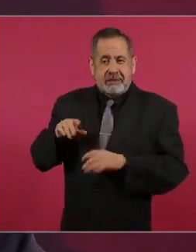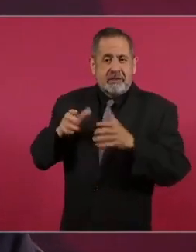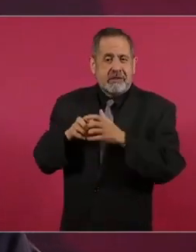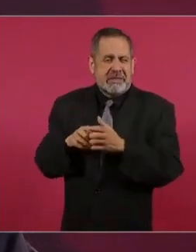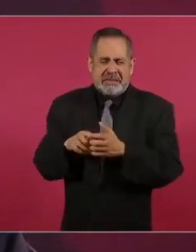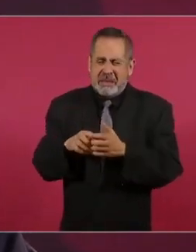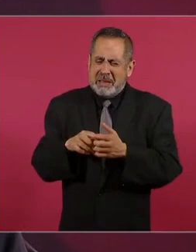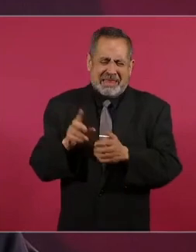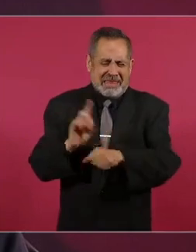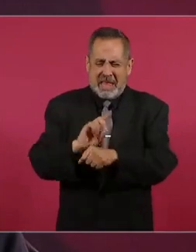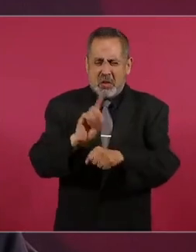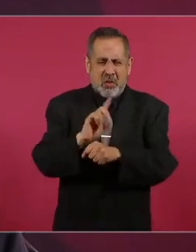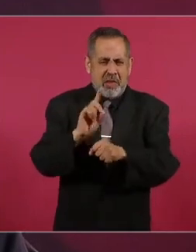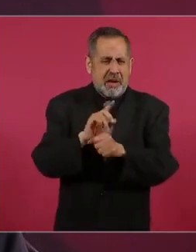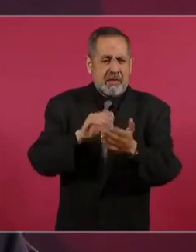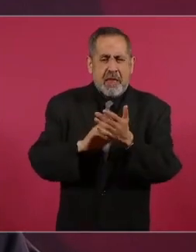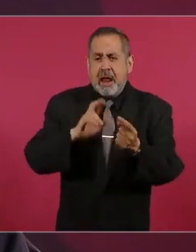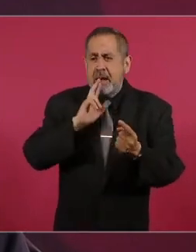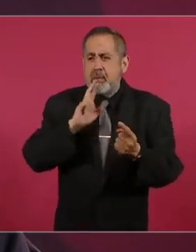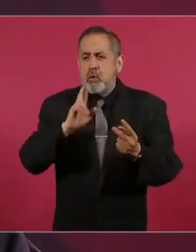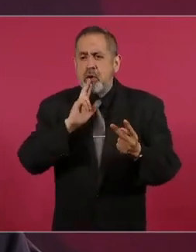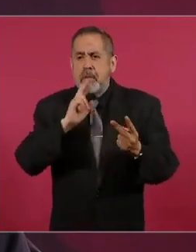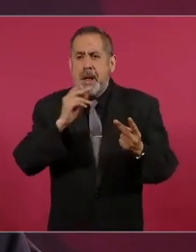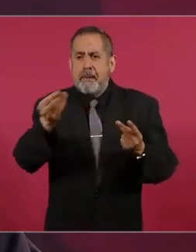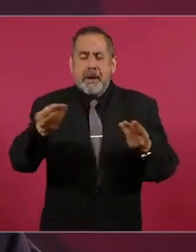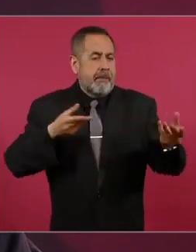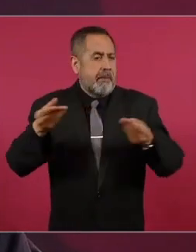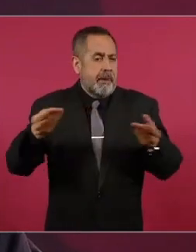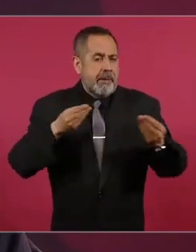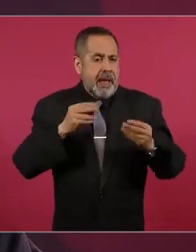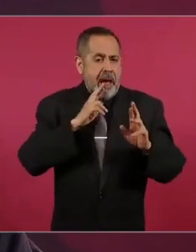centenares y miles de reportes y avisos